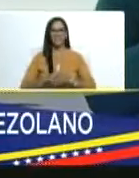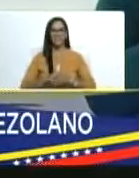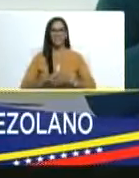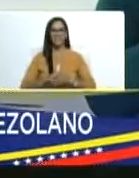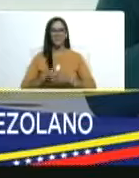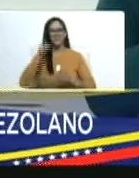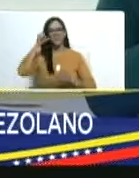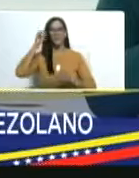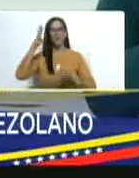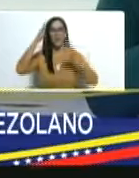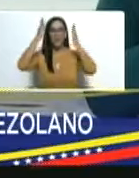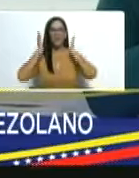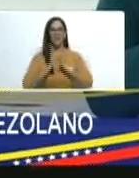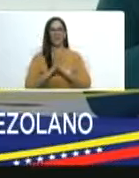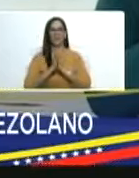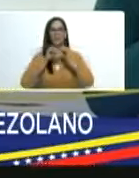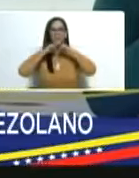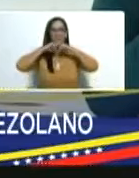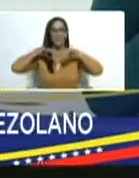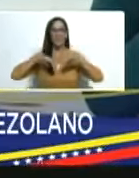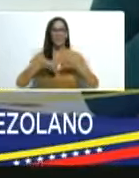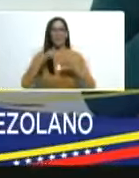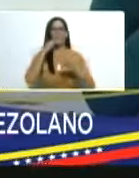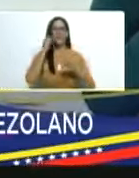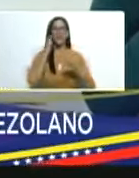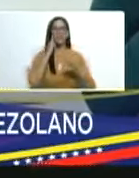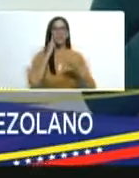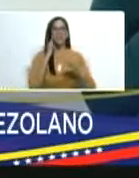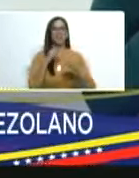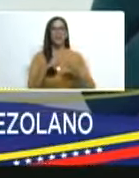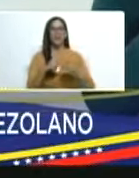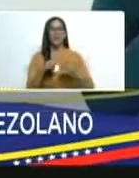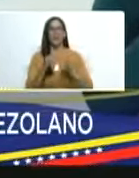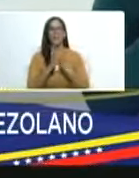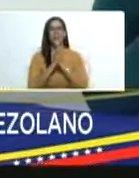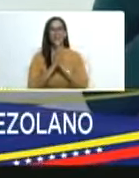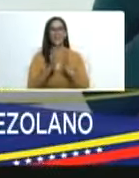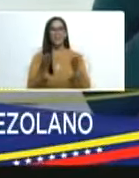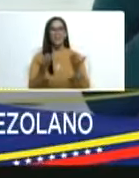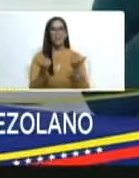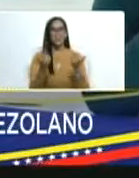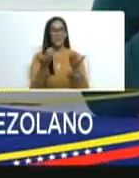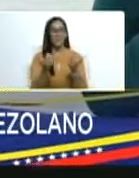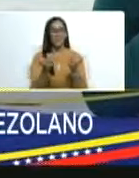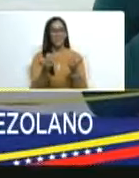Dios y la Virgen me lo bendigan. Padrino, bendígame, bendígame, pero mire.